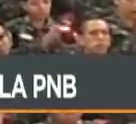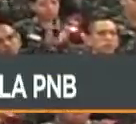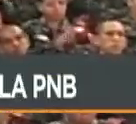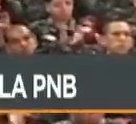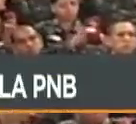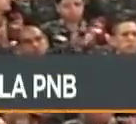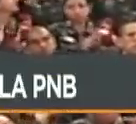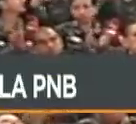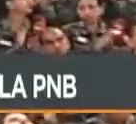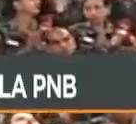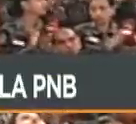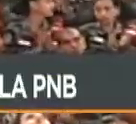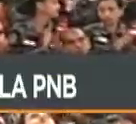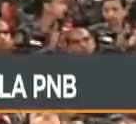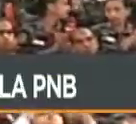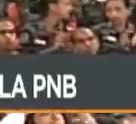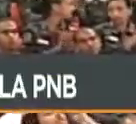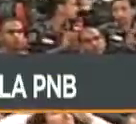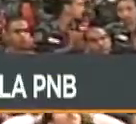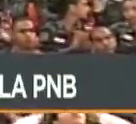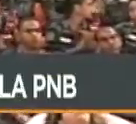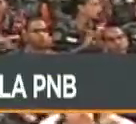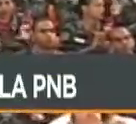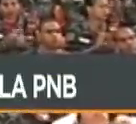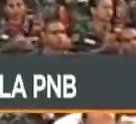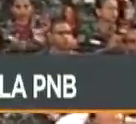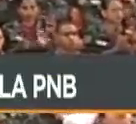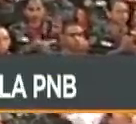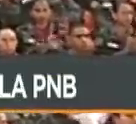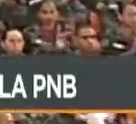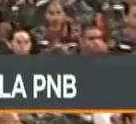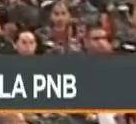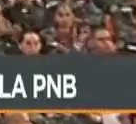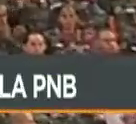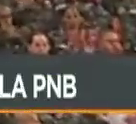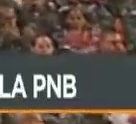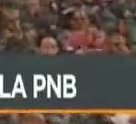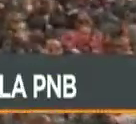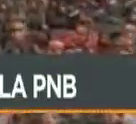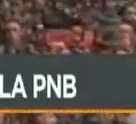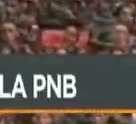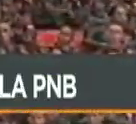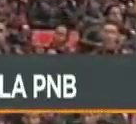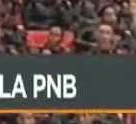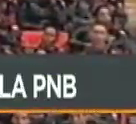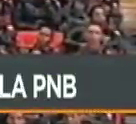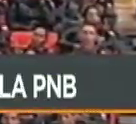hacer. Estoy convencido, seguro de eso.